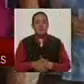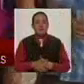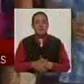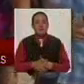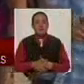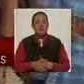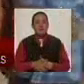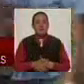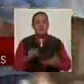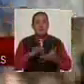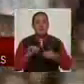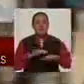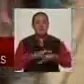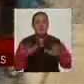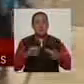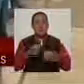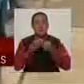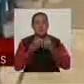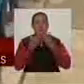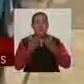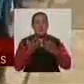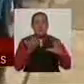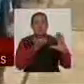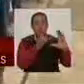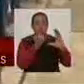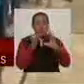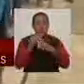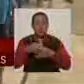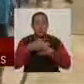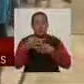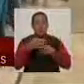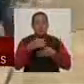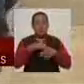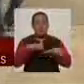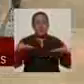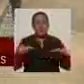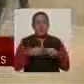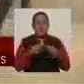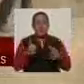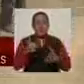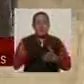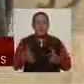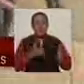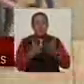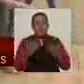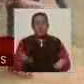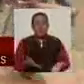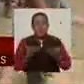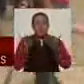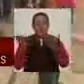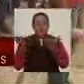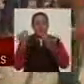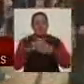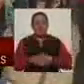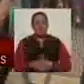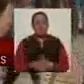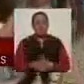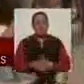concluye nuestra transmisión desde la provincia de Condorcanqui en la región Amazonas. Adelante en estudios, Patricia Ulloque.